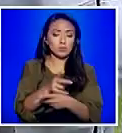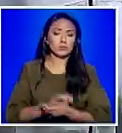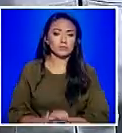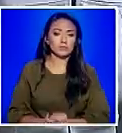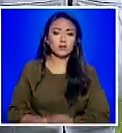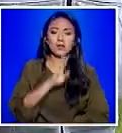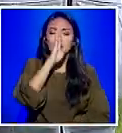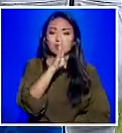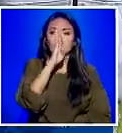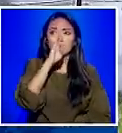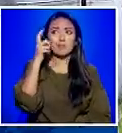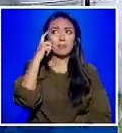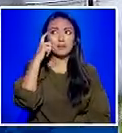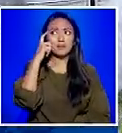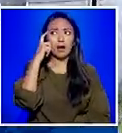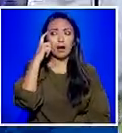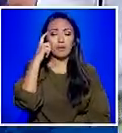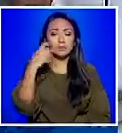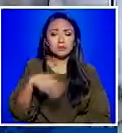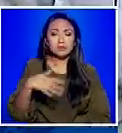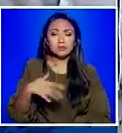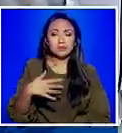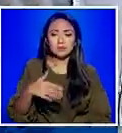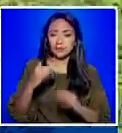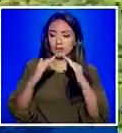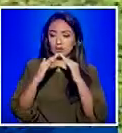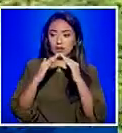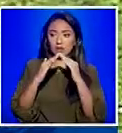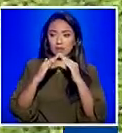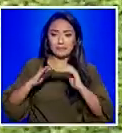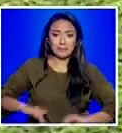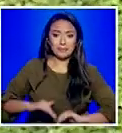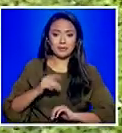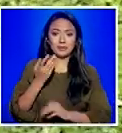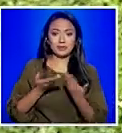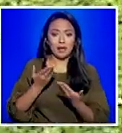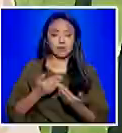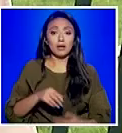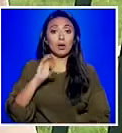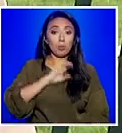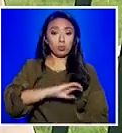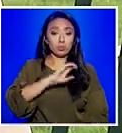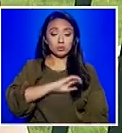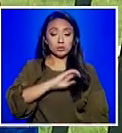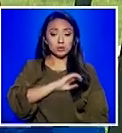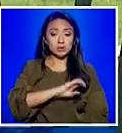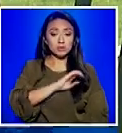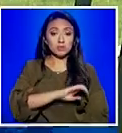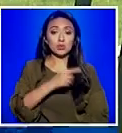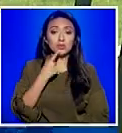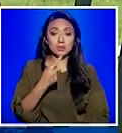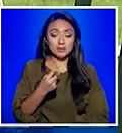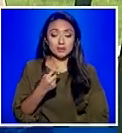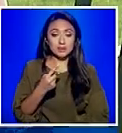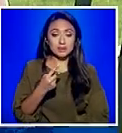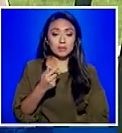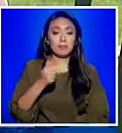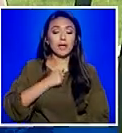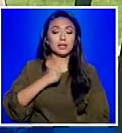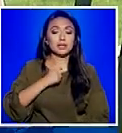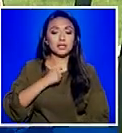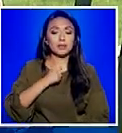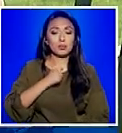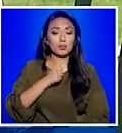estamos pensando en que nos vamos a hundir, ¿no? El municipio declaró como patrimonio